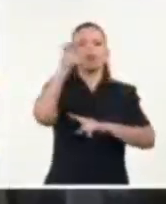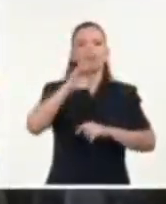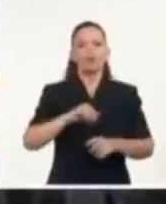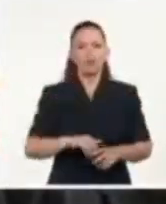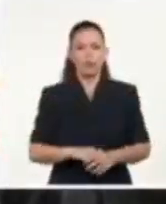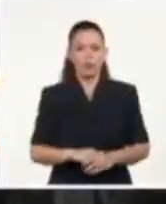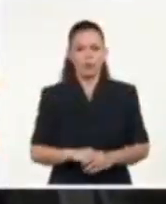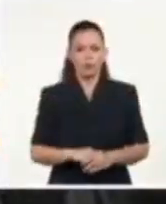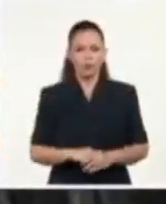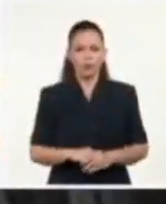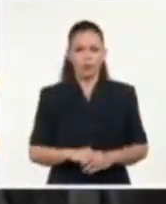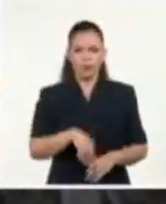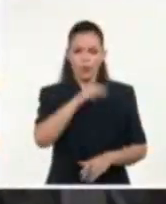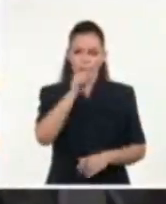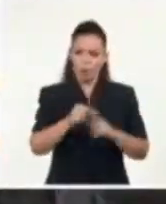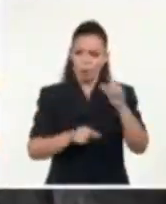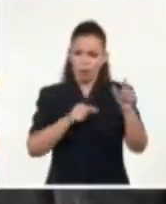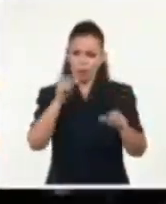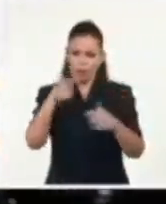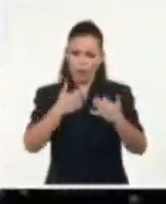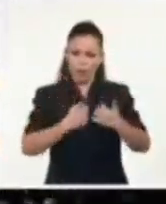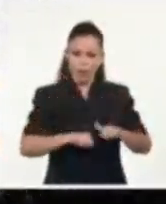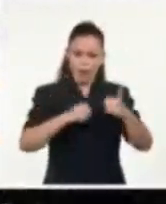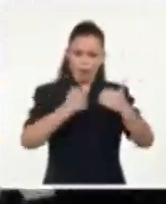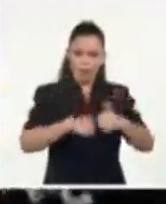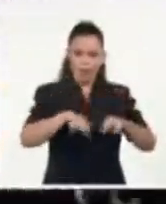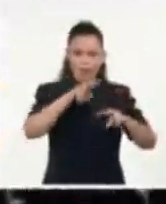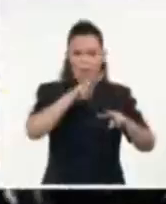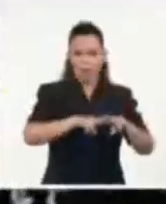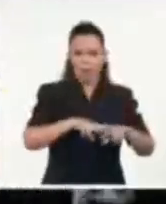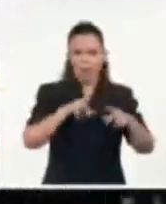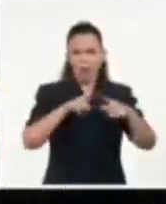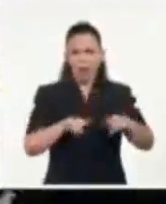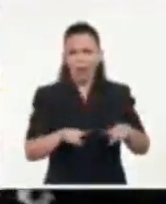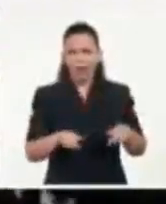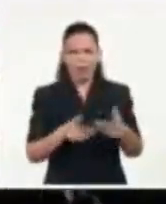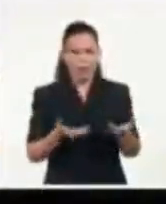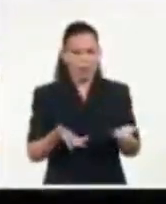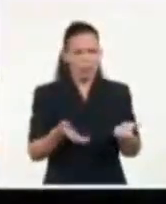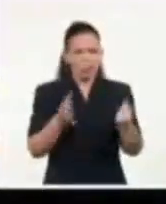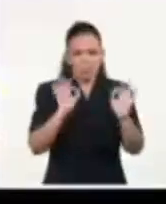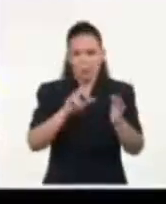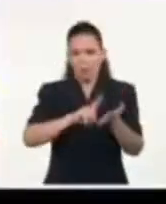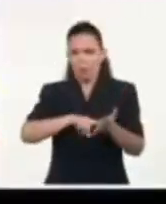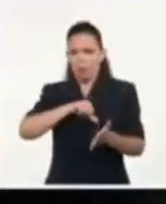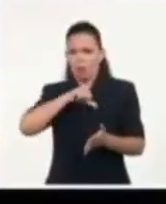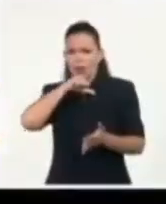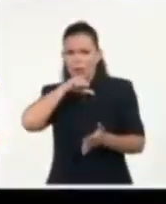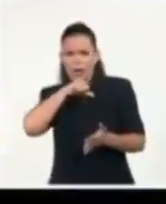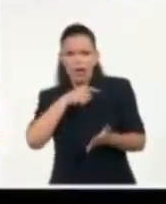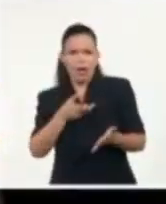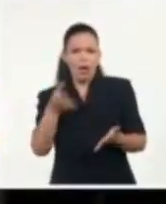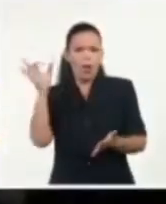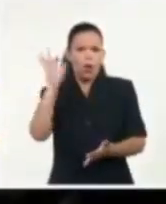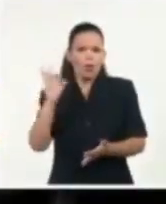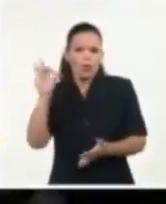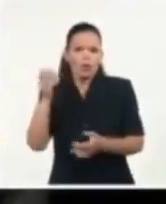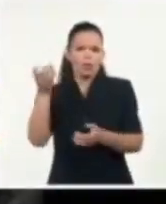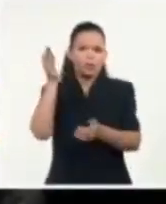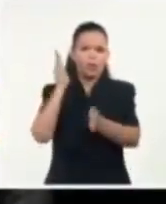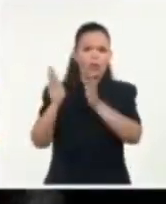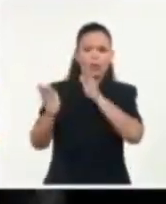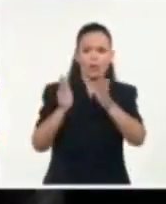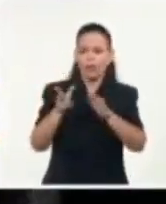mezclaron cubanos de todas las regiones del país, decididos a vivir, trabajar, transformar, enfrentar